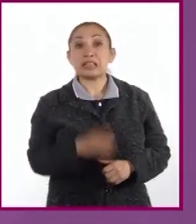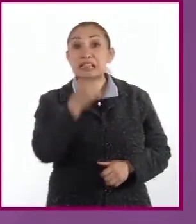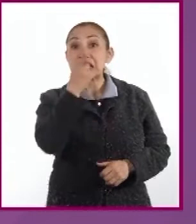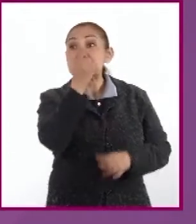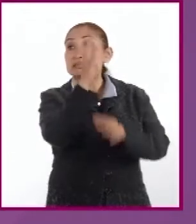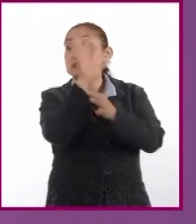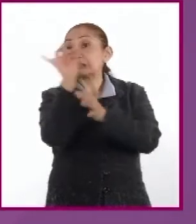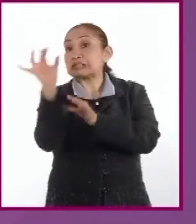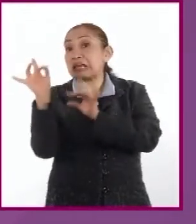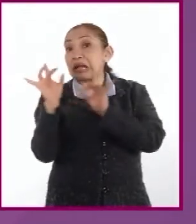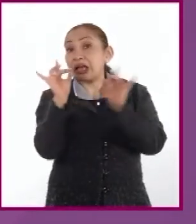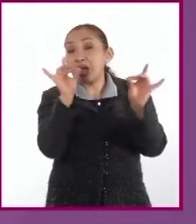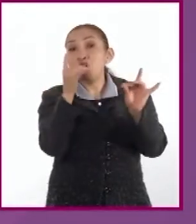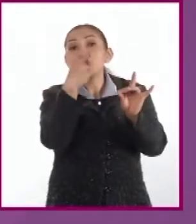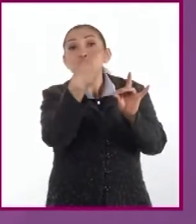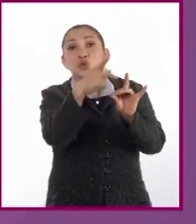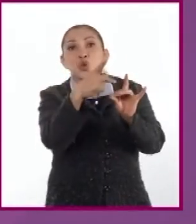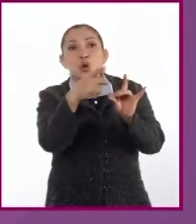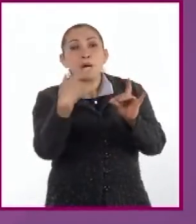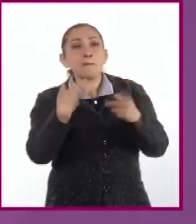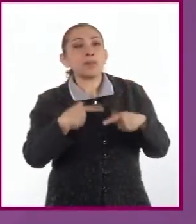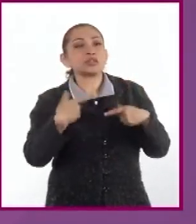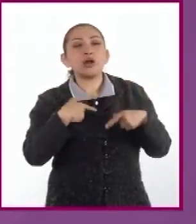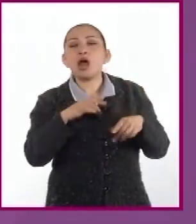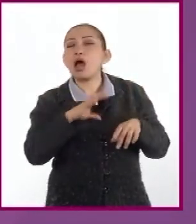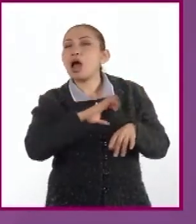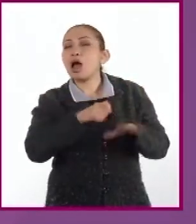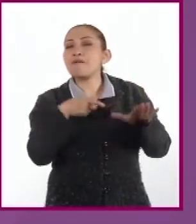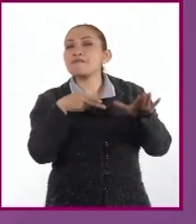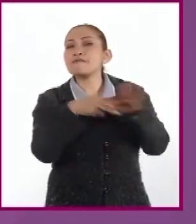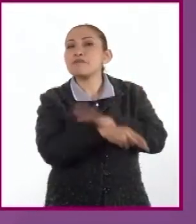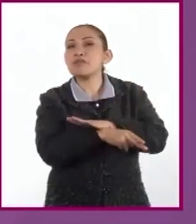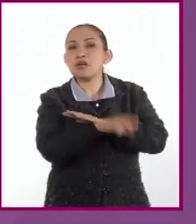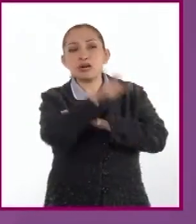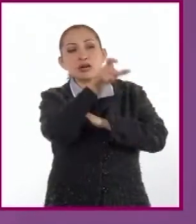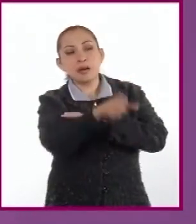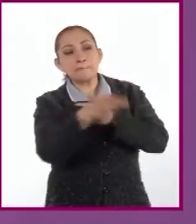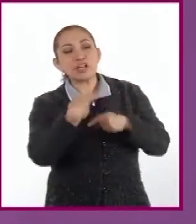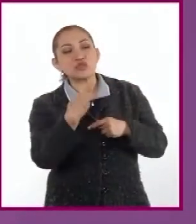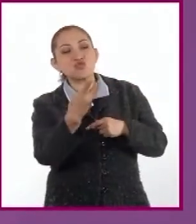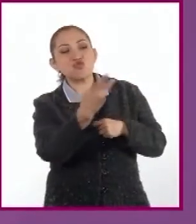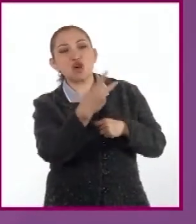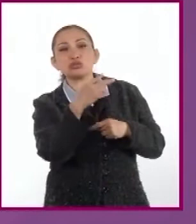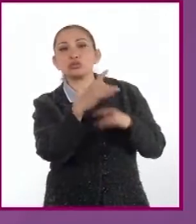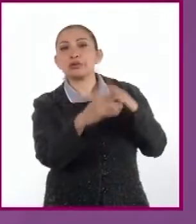Dicen que sus víctimas favoritas son los enamorados,